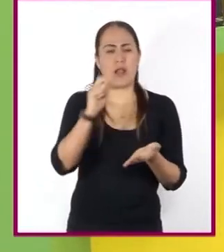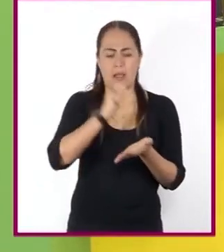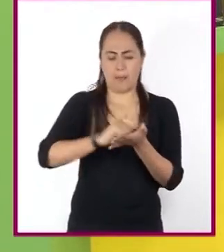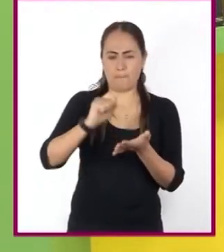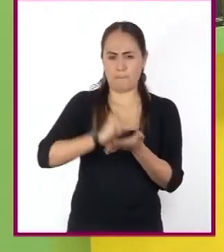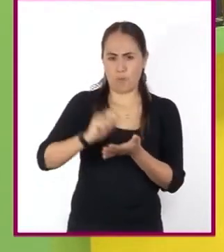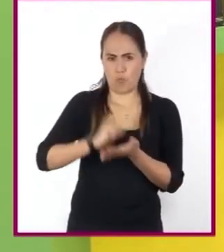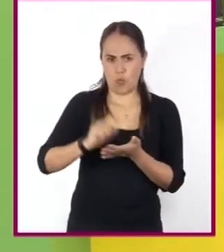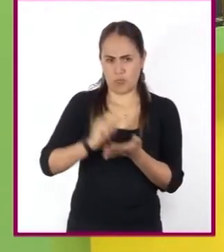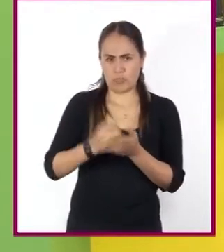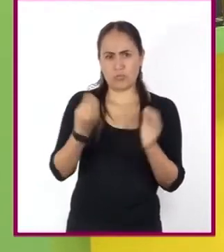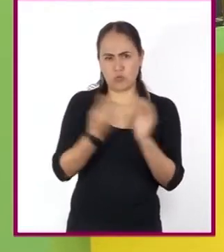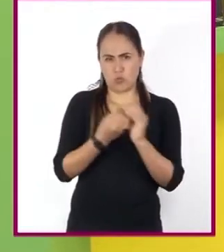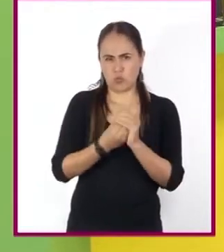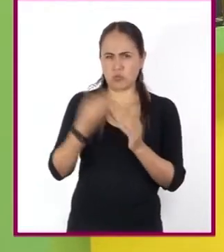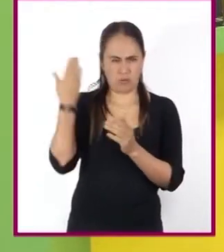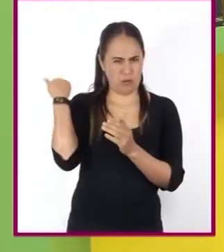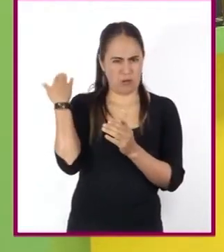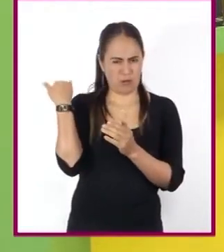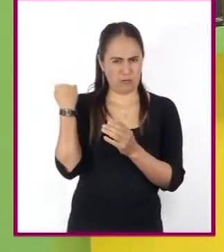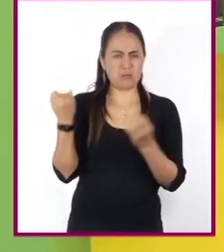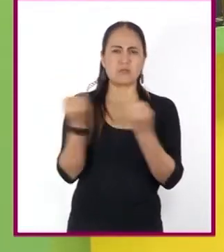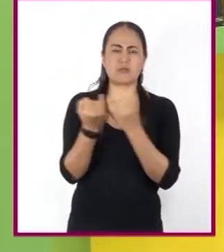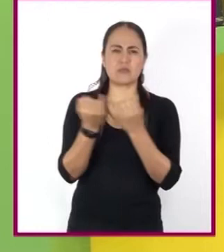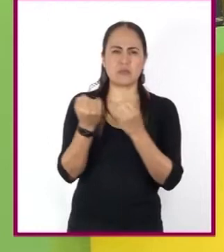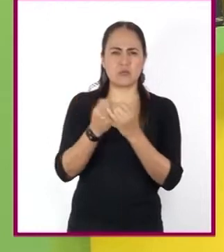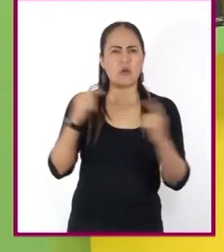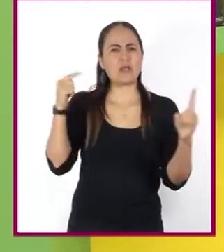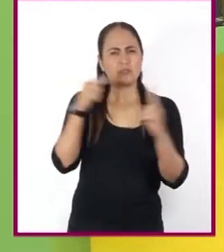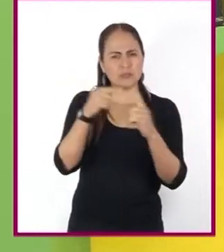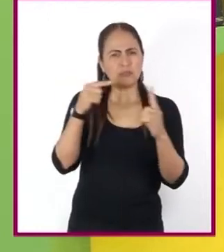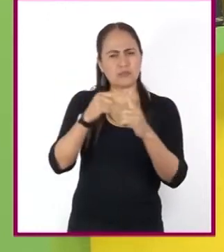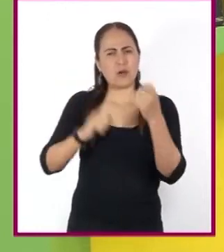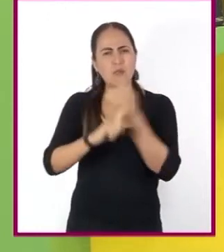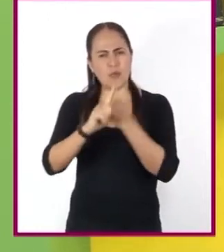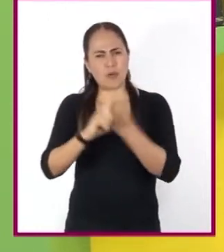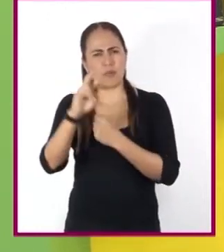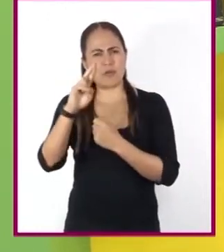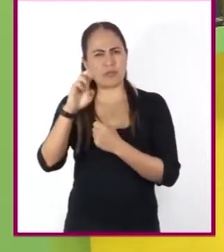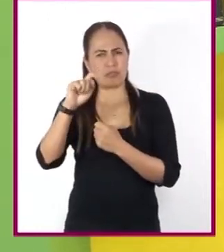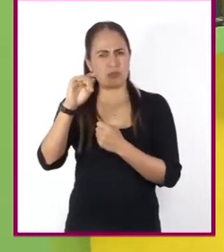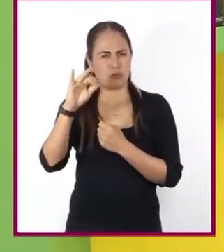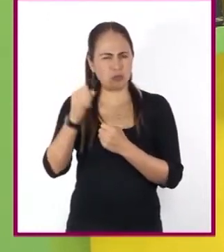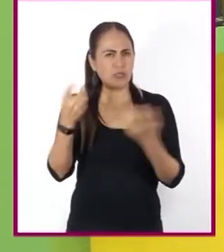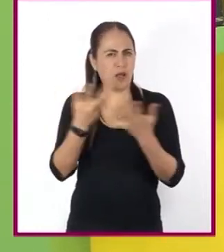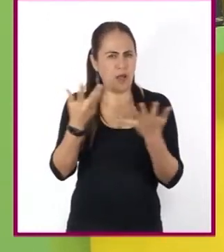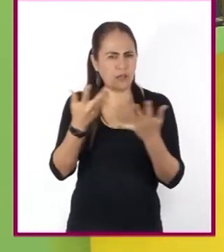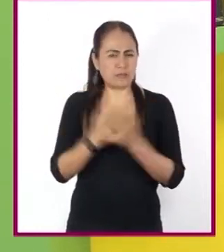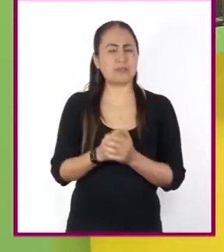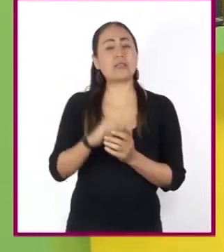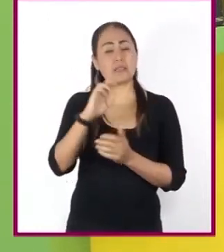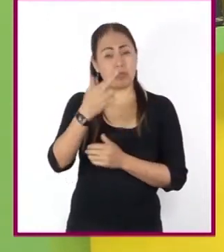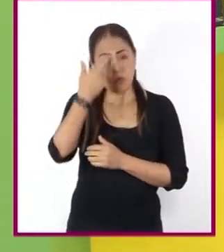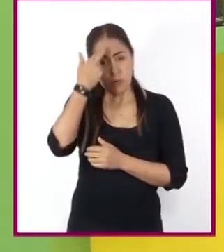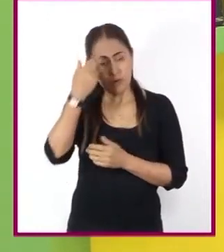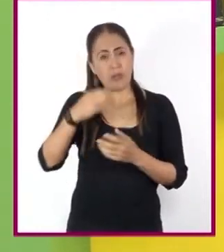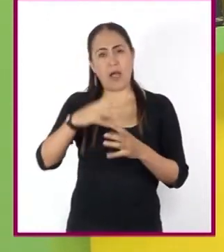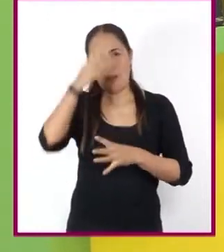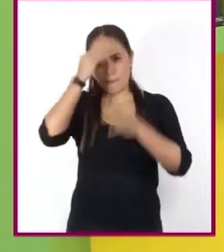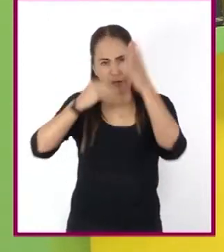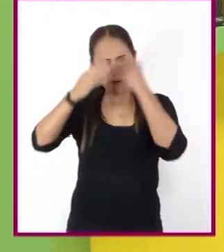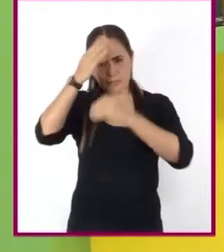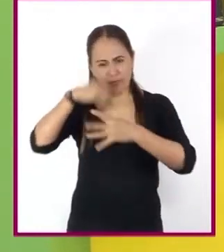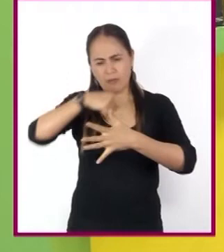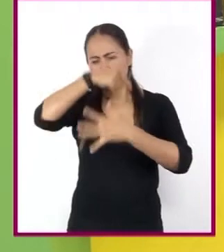apuntes de las sesiones pasadas como los retos que han trabajado, no olviden que existen muchas formas de aprender